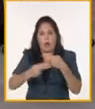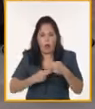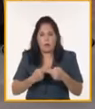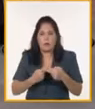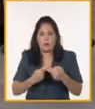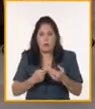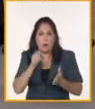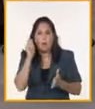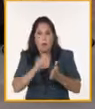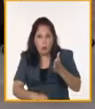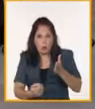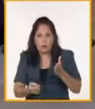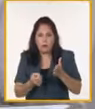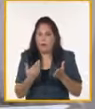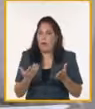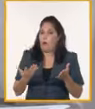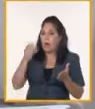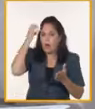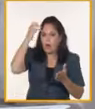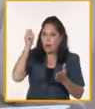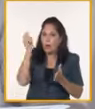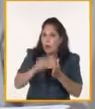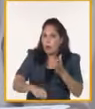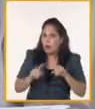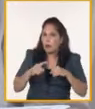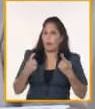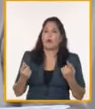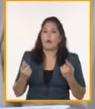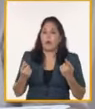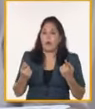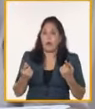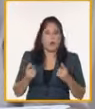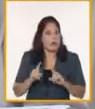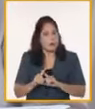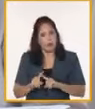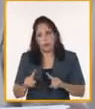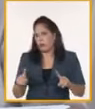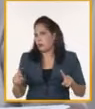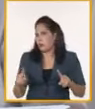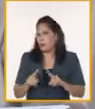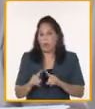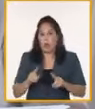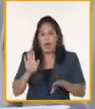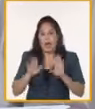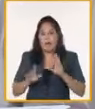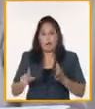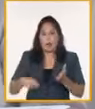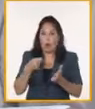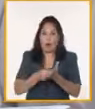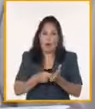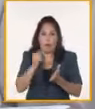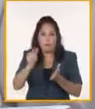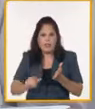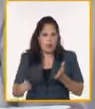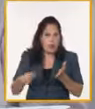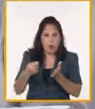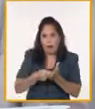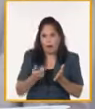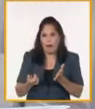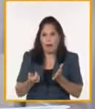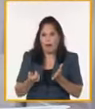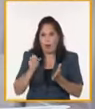pero hasta cuándo el gobierno va a dejar de actuar sobre la evasión fiscal y para actuar sobre la evasión